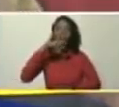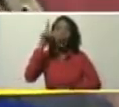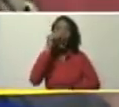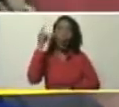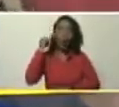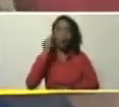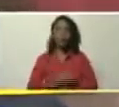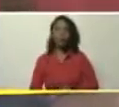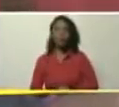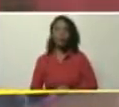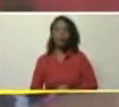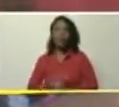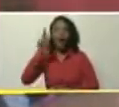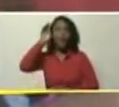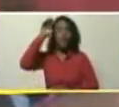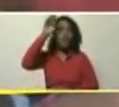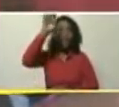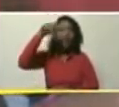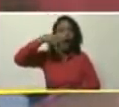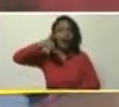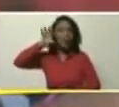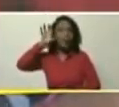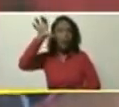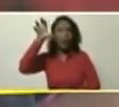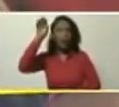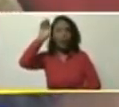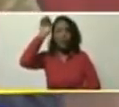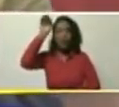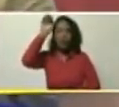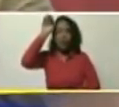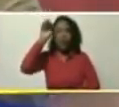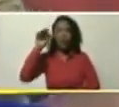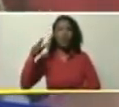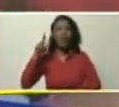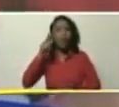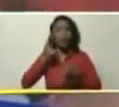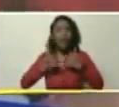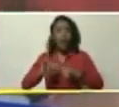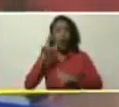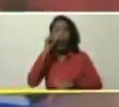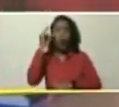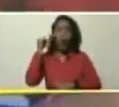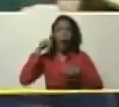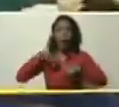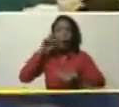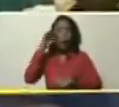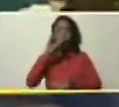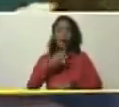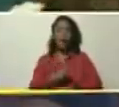nuestras nietas, al futuro de la patria, al futuro de los hijos e hijas de Barinas.